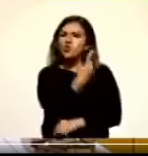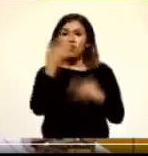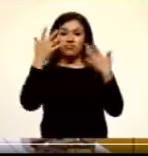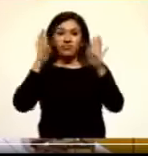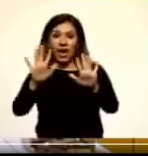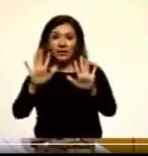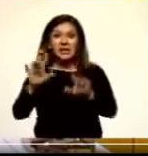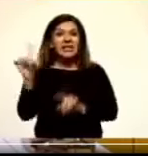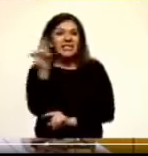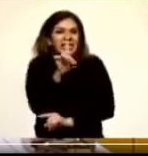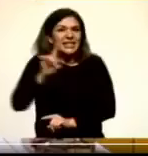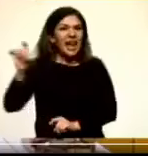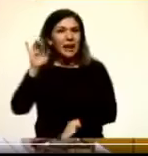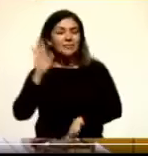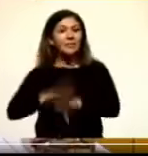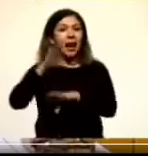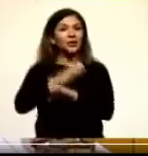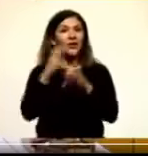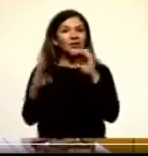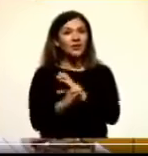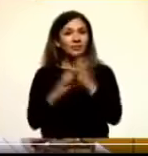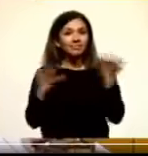10 y hasta 100 objetos.